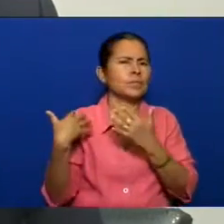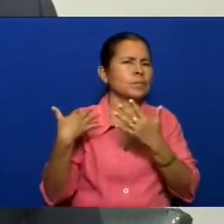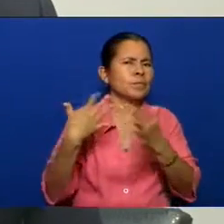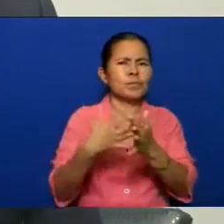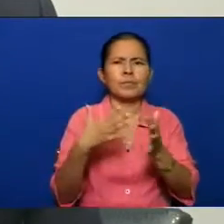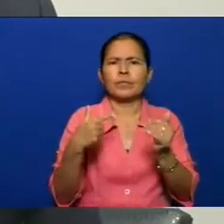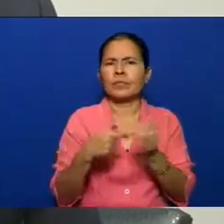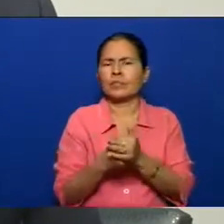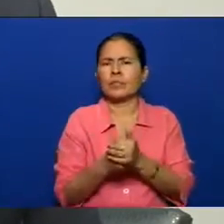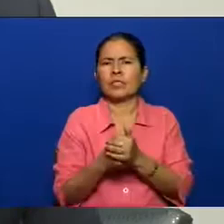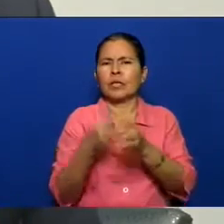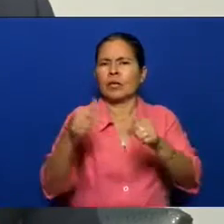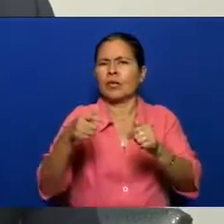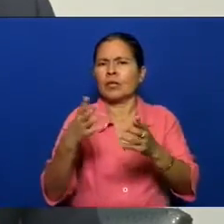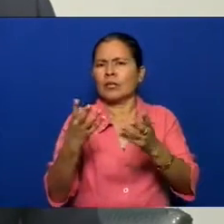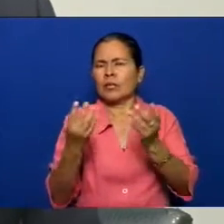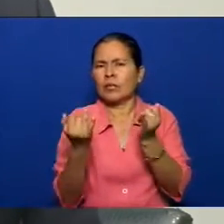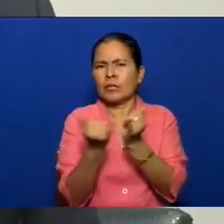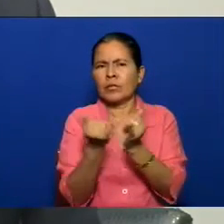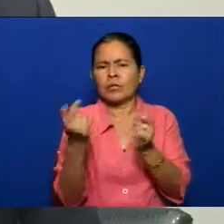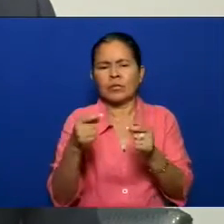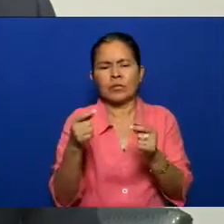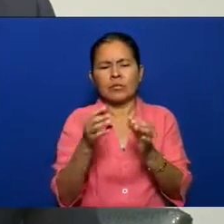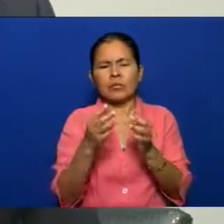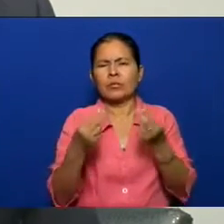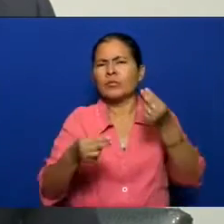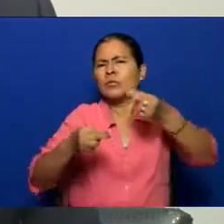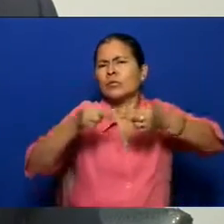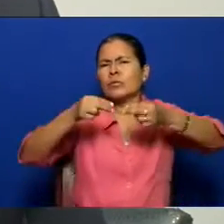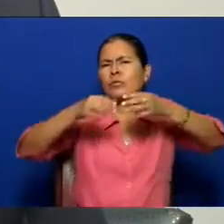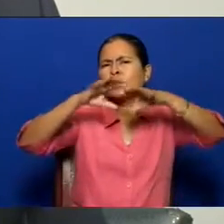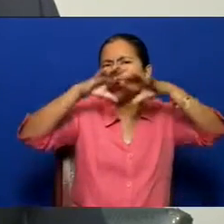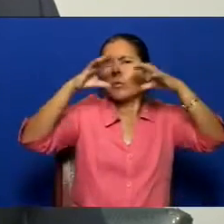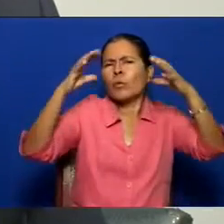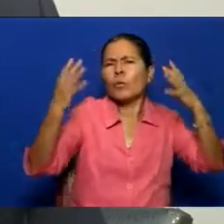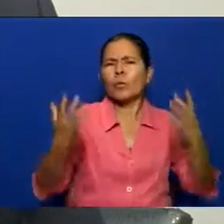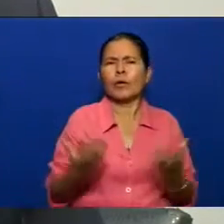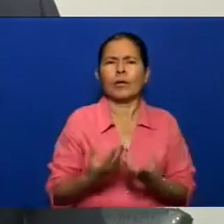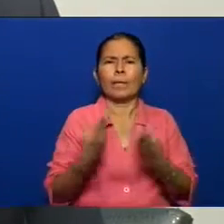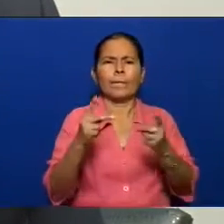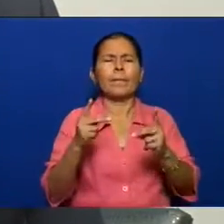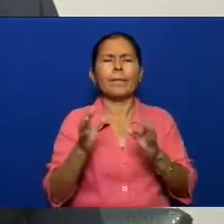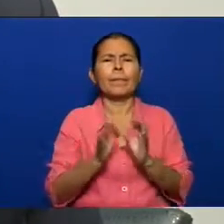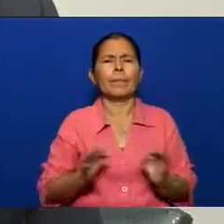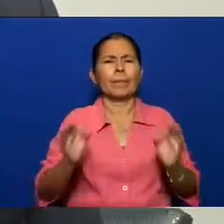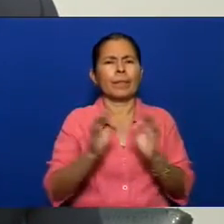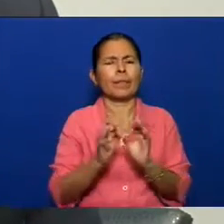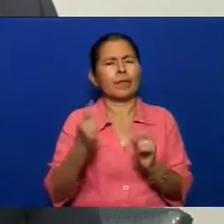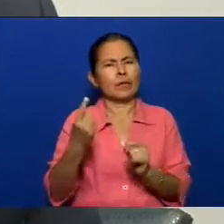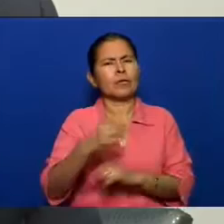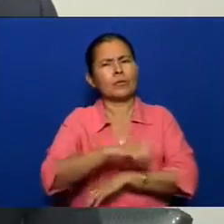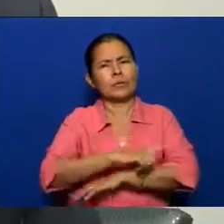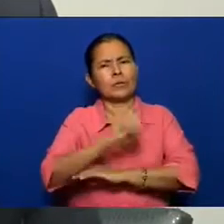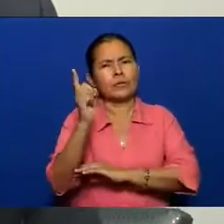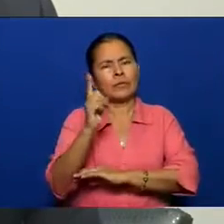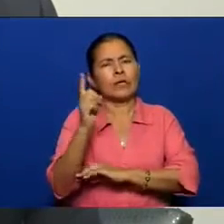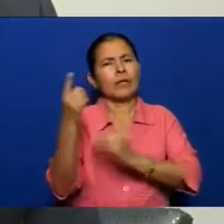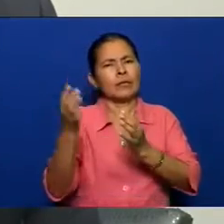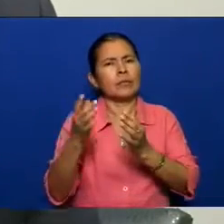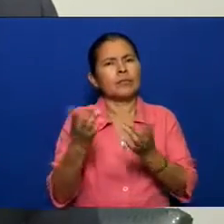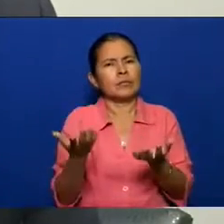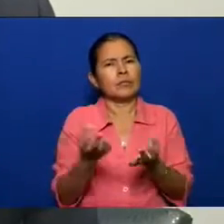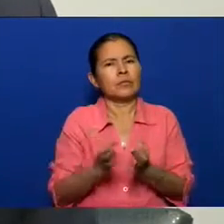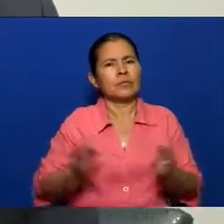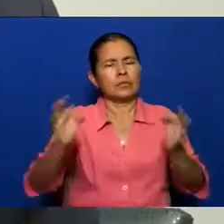que UNICEF ha sido un actor relevante en el mundo entero. Pero también fue una ocasión para reiterar y